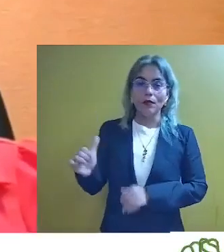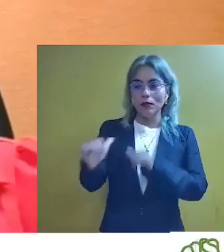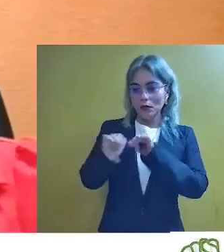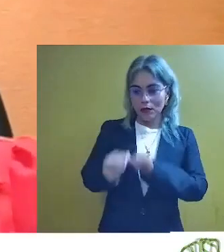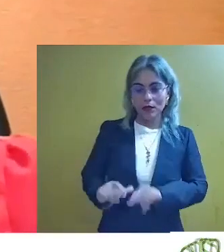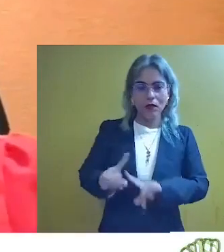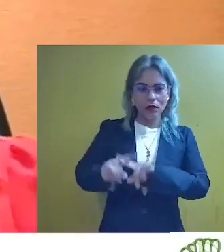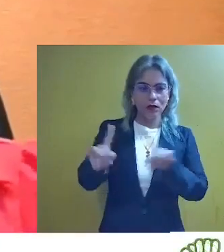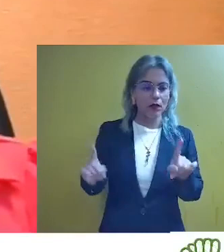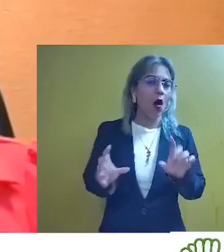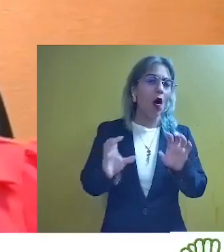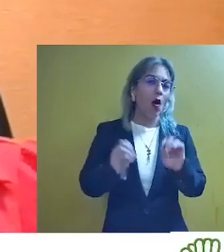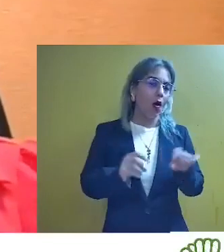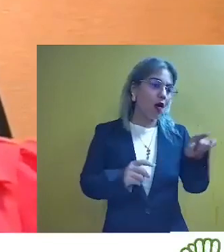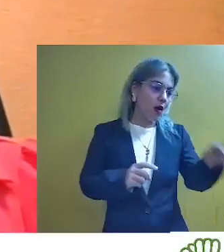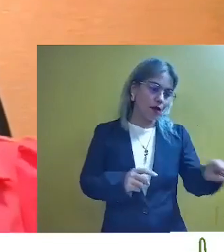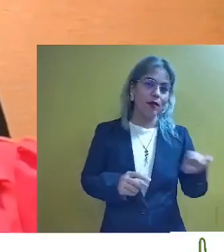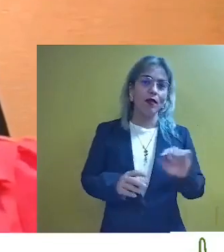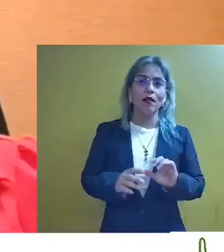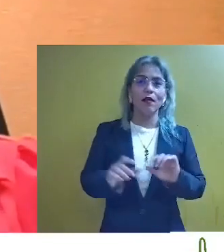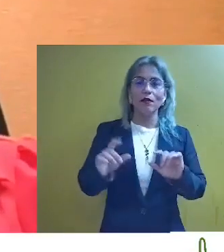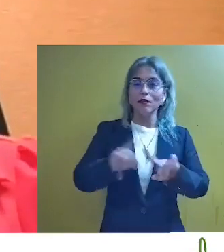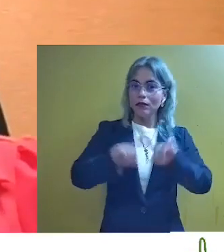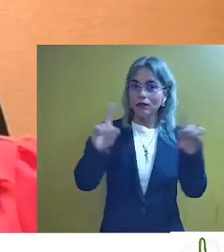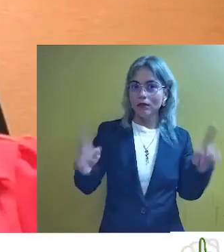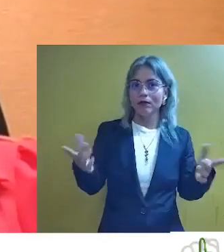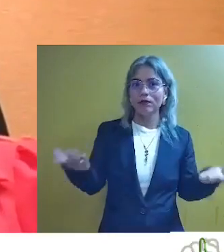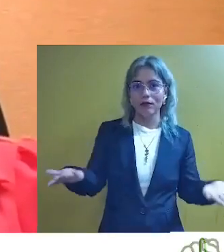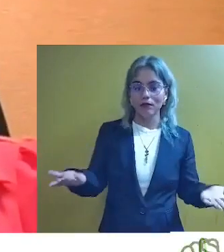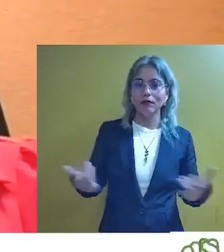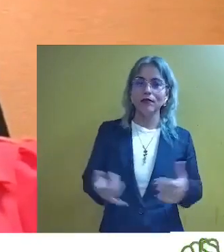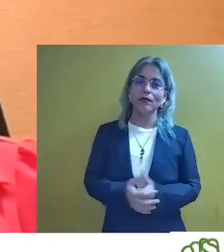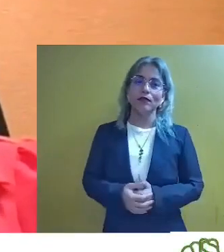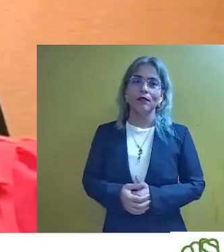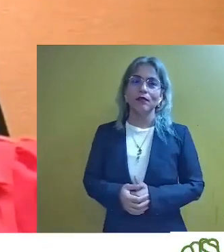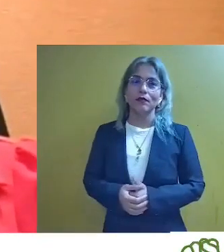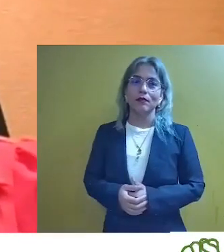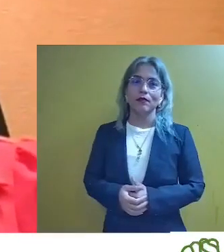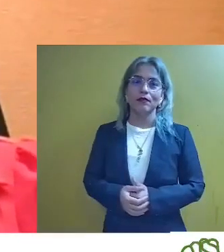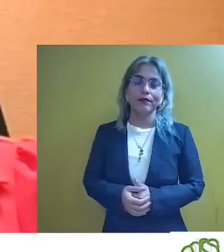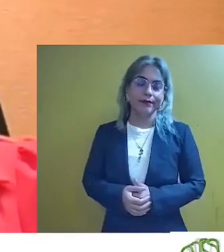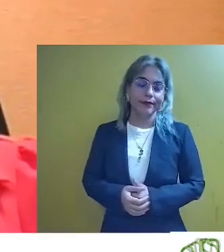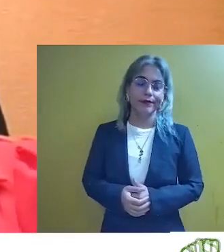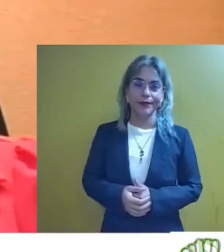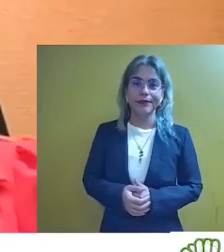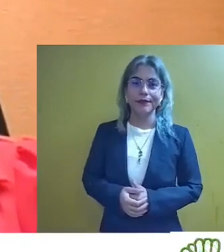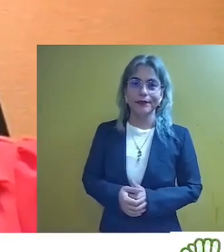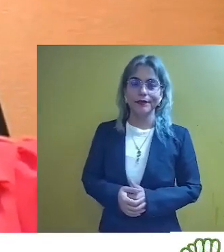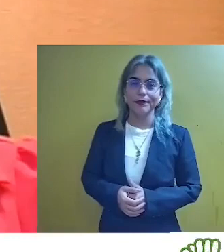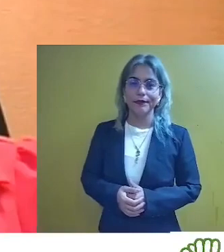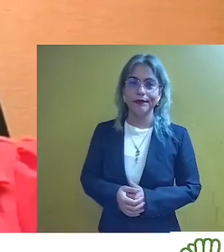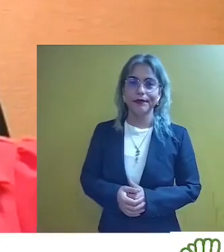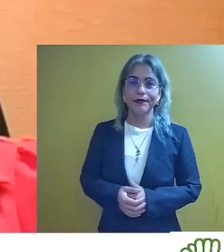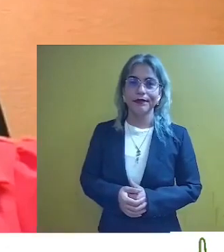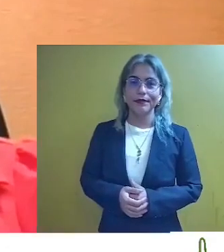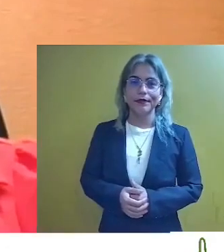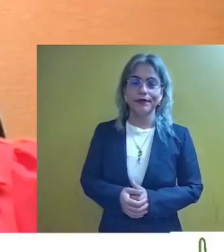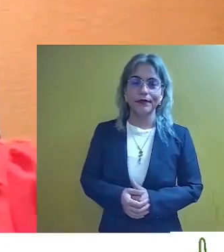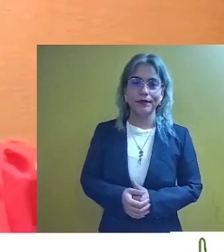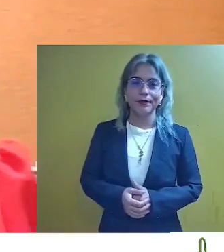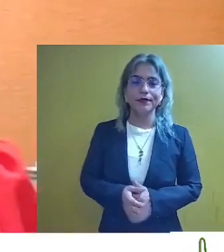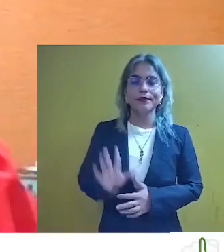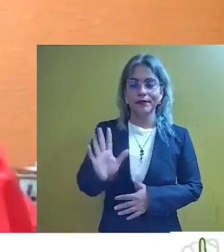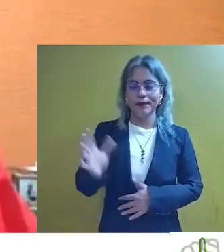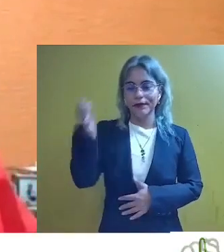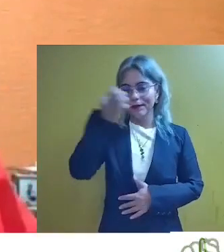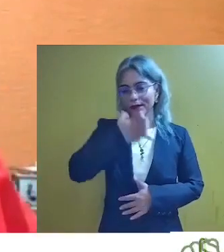que sobrevenga como una cuestión imprevisible. Y si nosotros nos damos cuenta en